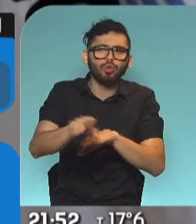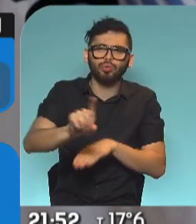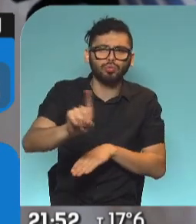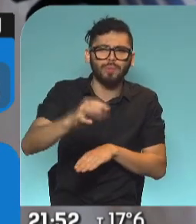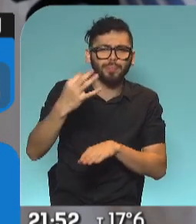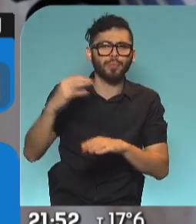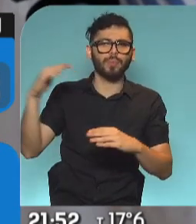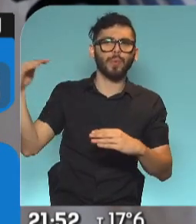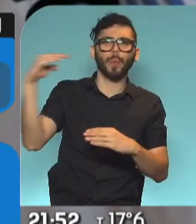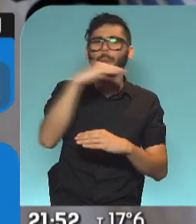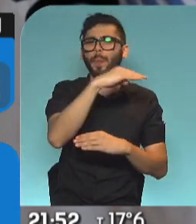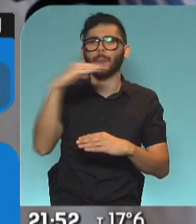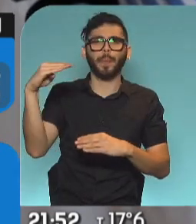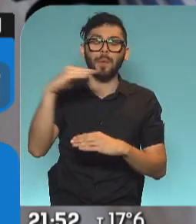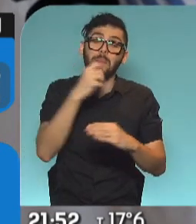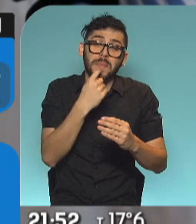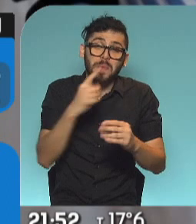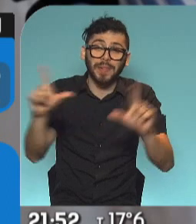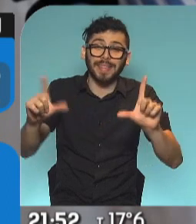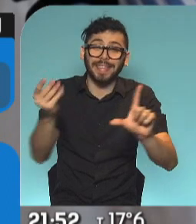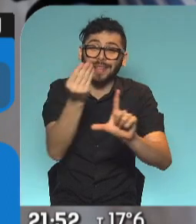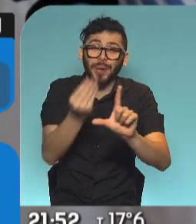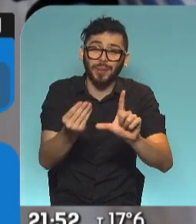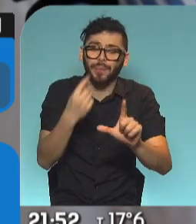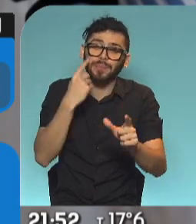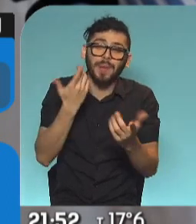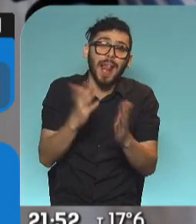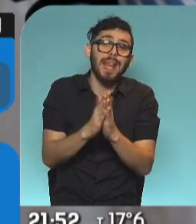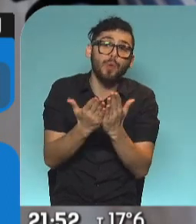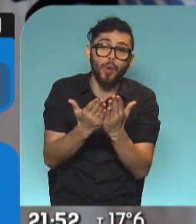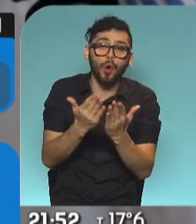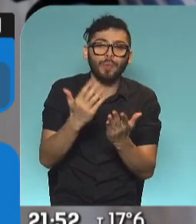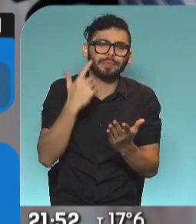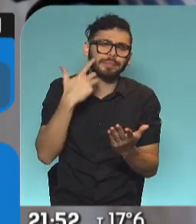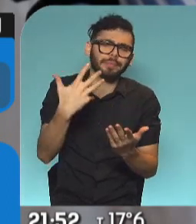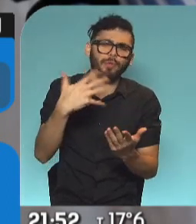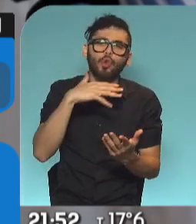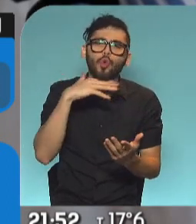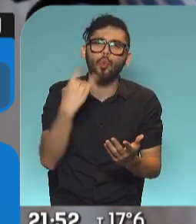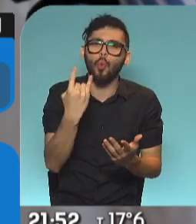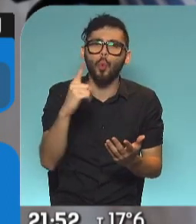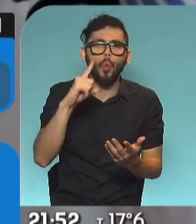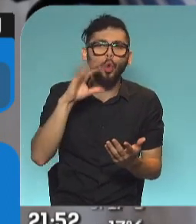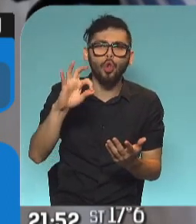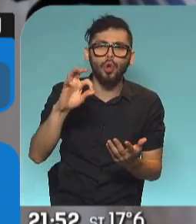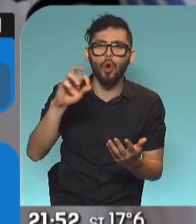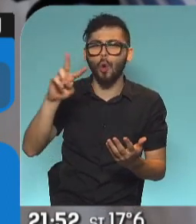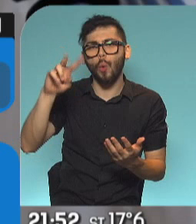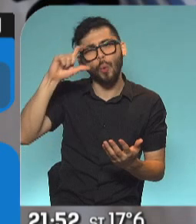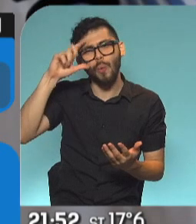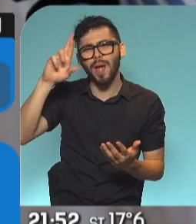O sea, un libro que leí también, que obviamente Julio Verne, eso, un clásico que no puede